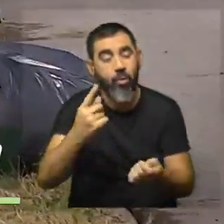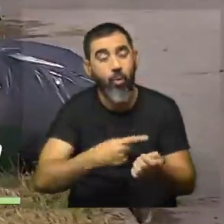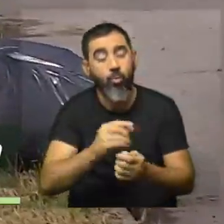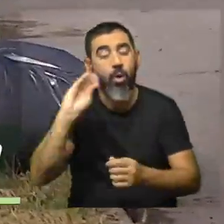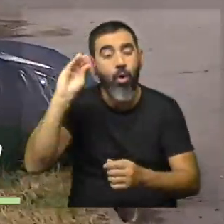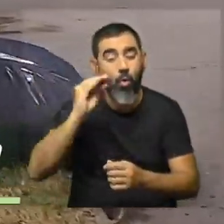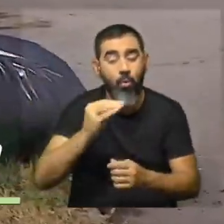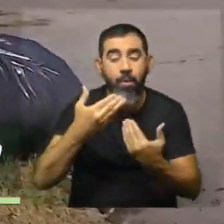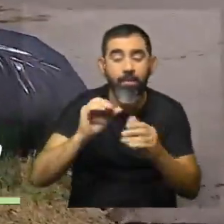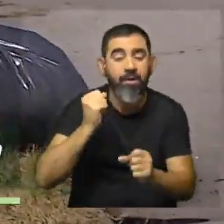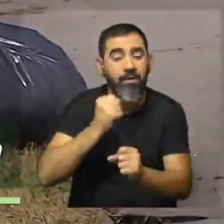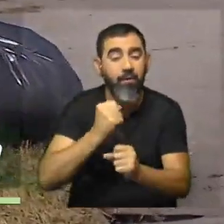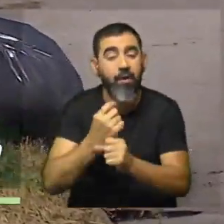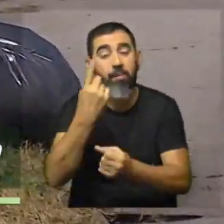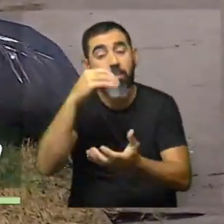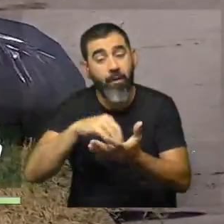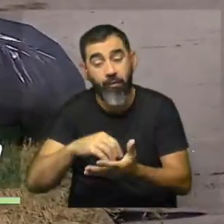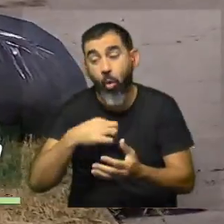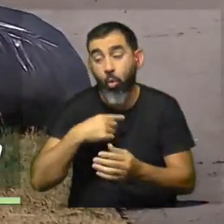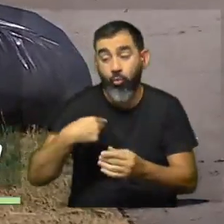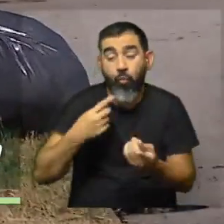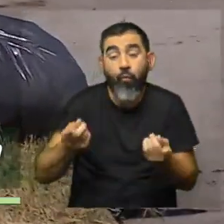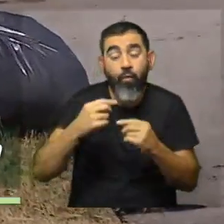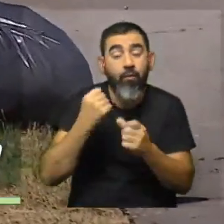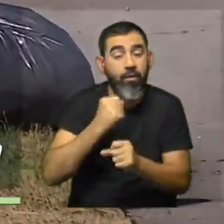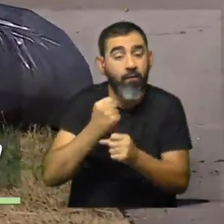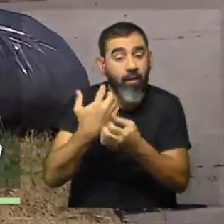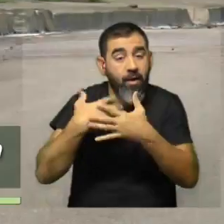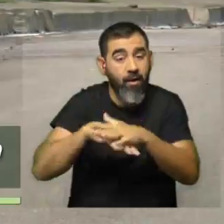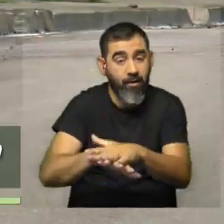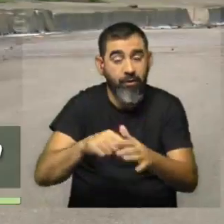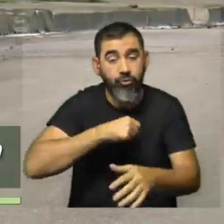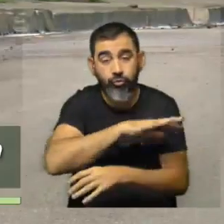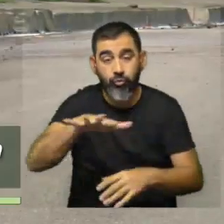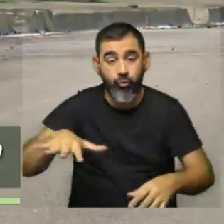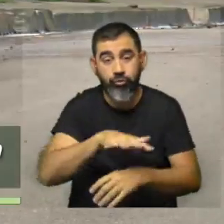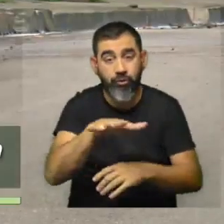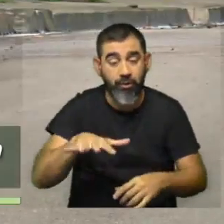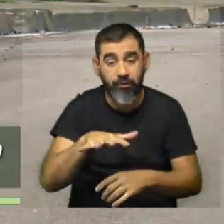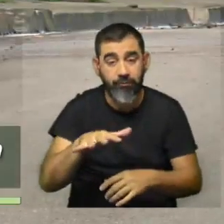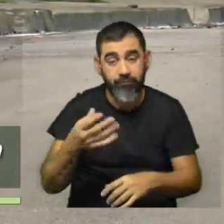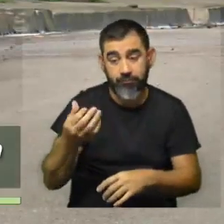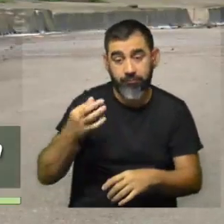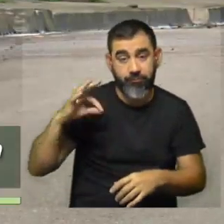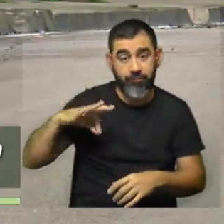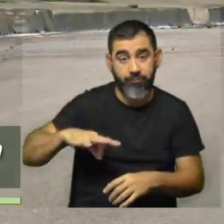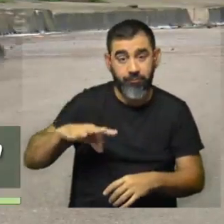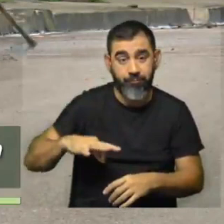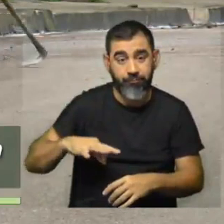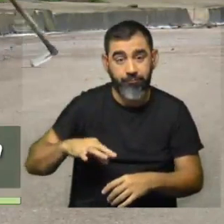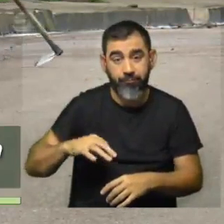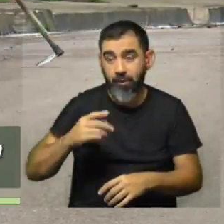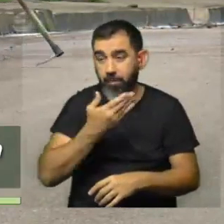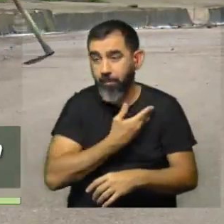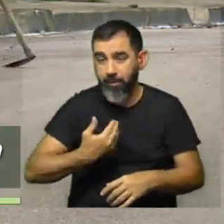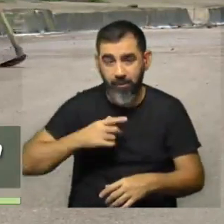o de muchas viejas, como yo, de volver a tener un pesito en el bolsillo. ¿Entendés? ¿Que eso no lo ve el